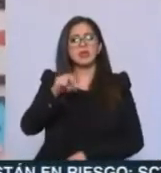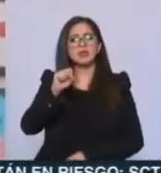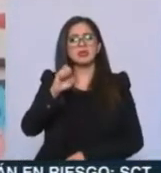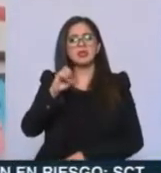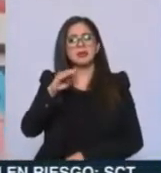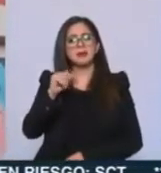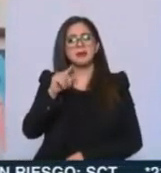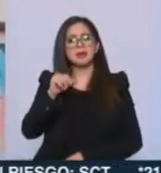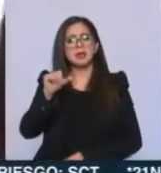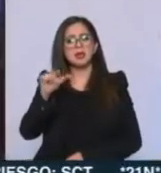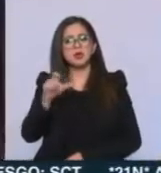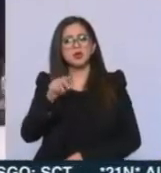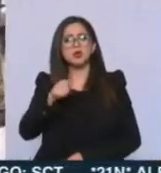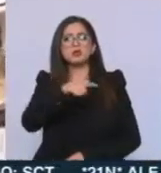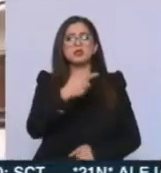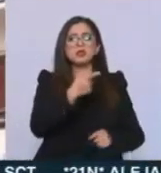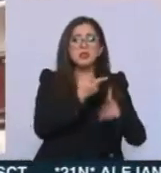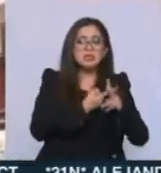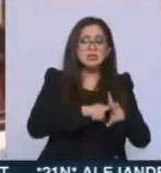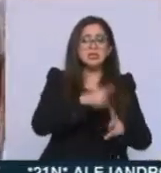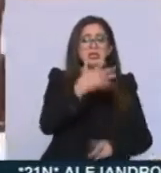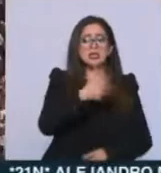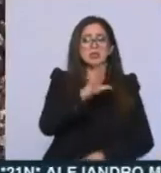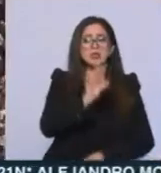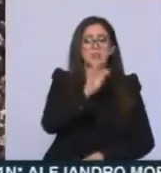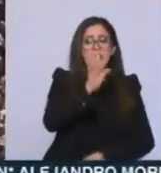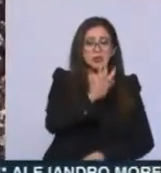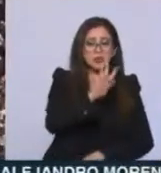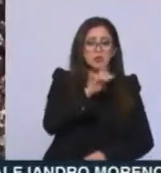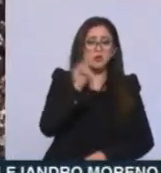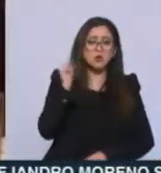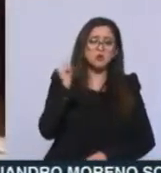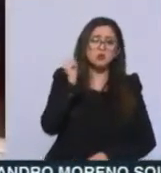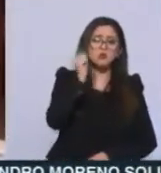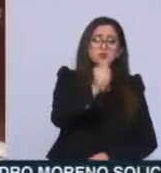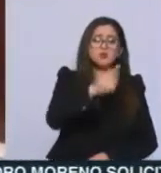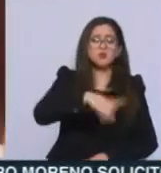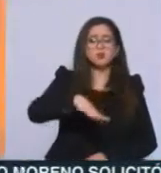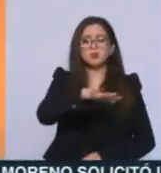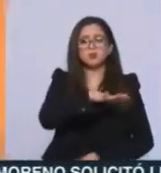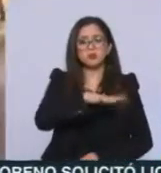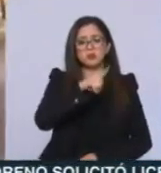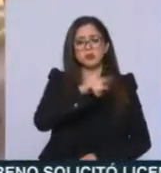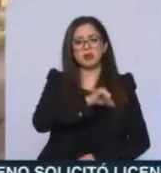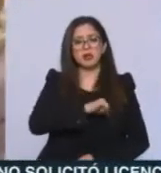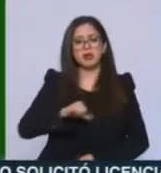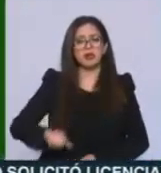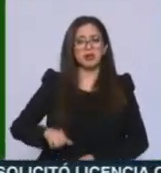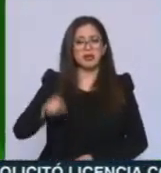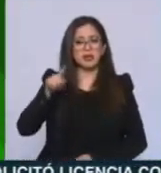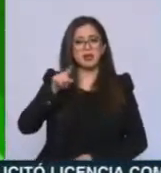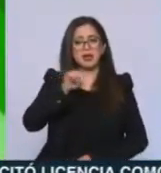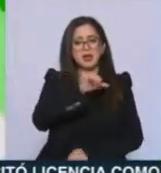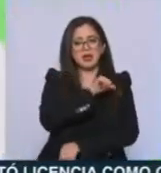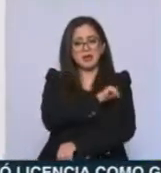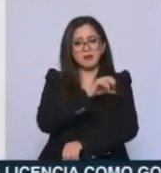punto de partida será a las 10:45 en Avenida Universidad y Vito Alessio Robles, en la alcaldía Álvaro